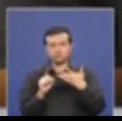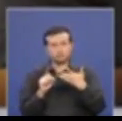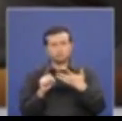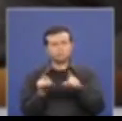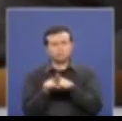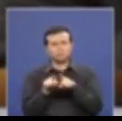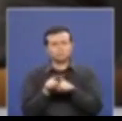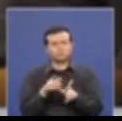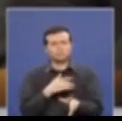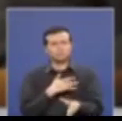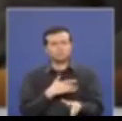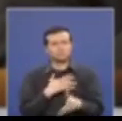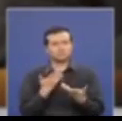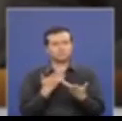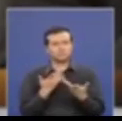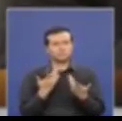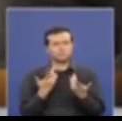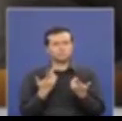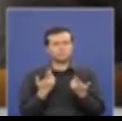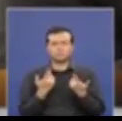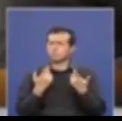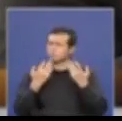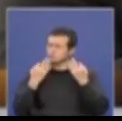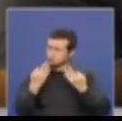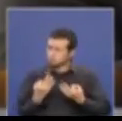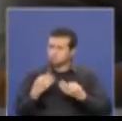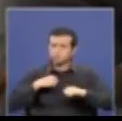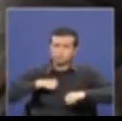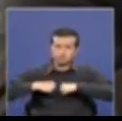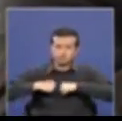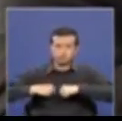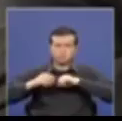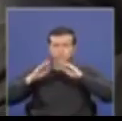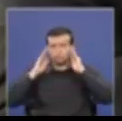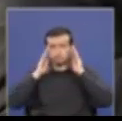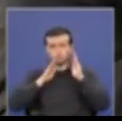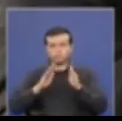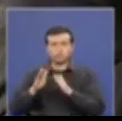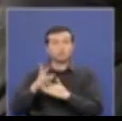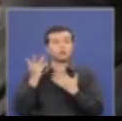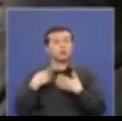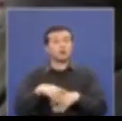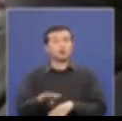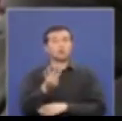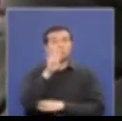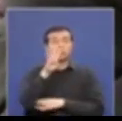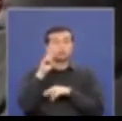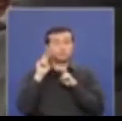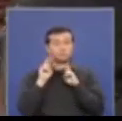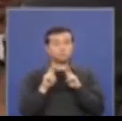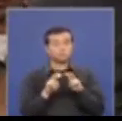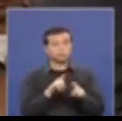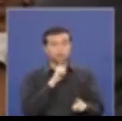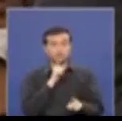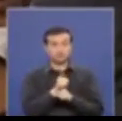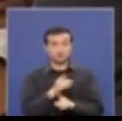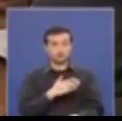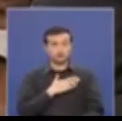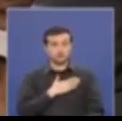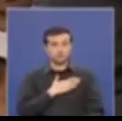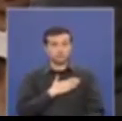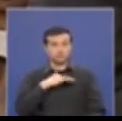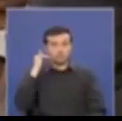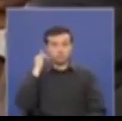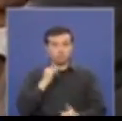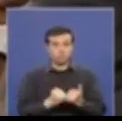empeño, pero también con las mismas prolijidades. Hemos hecho 4 investigaciones. A mí me han tocado conducir